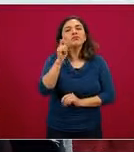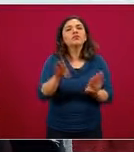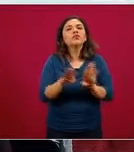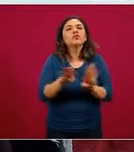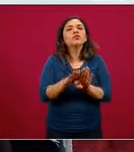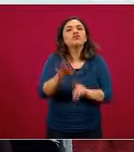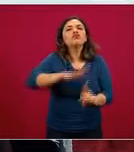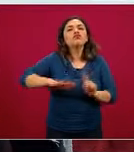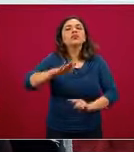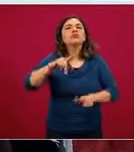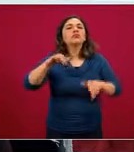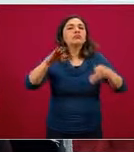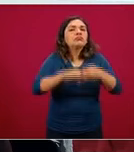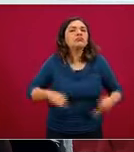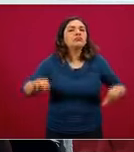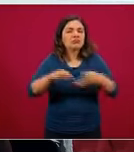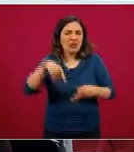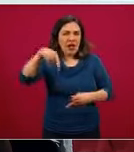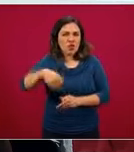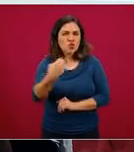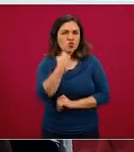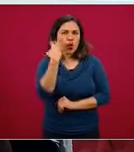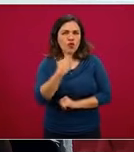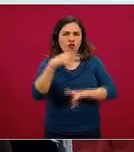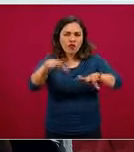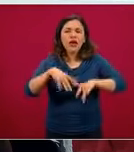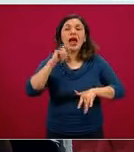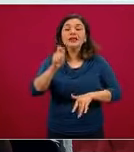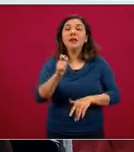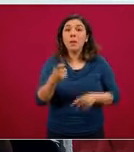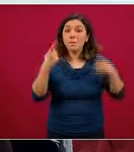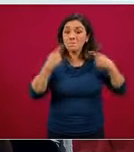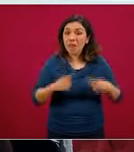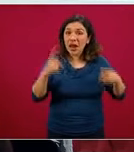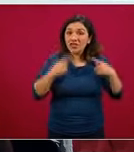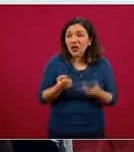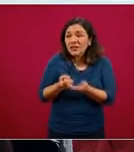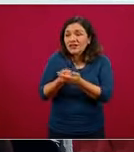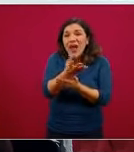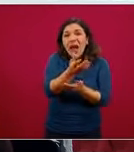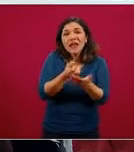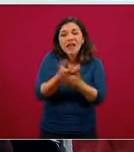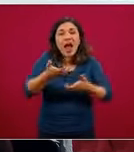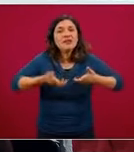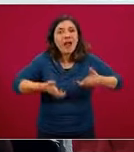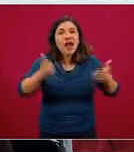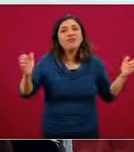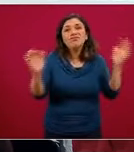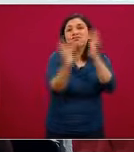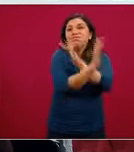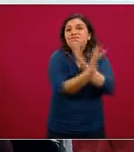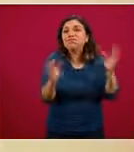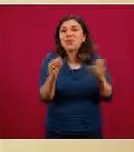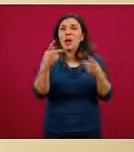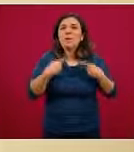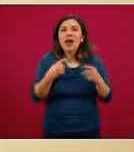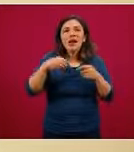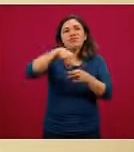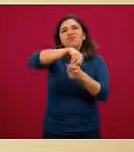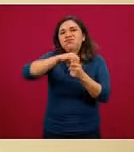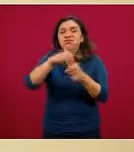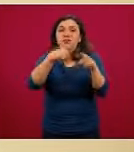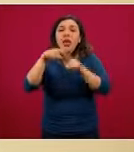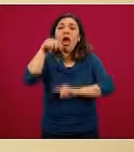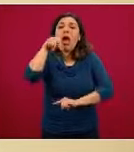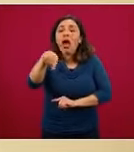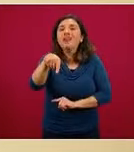manera también continua en estas conferencias la movilidad o el incremento de esta o la magnitud de la movilidad,